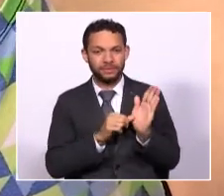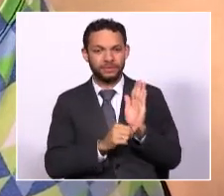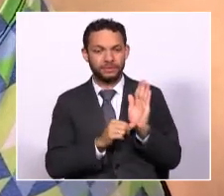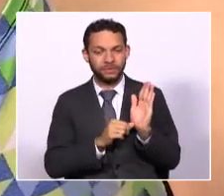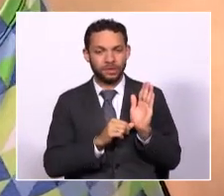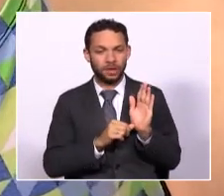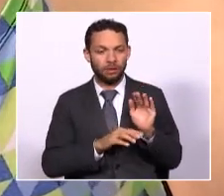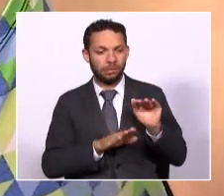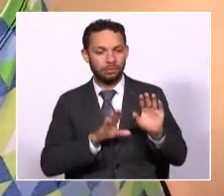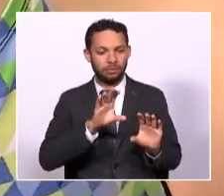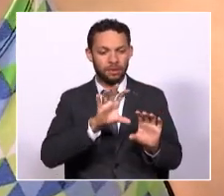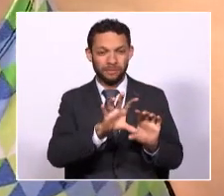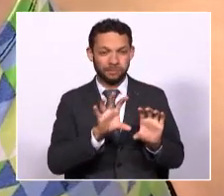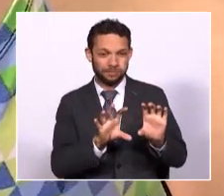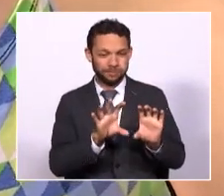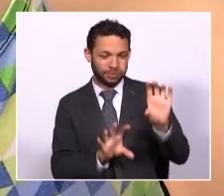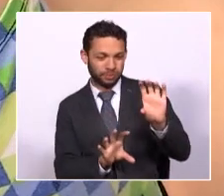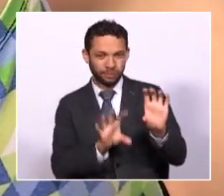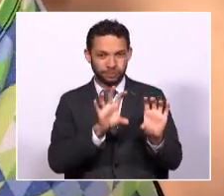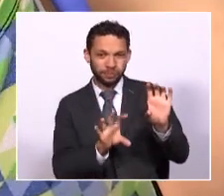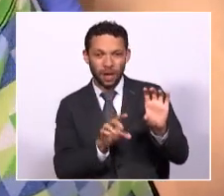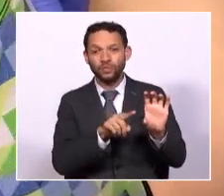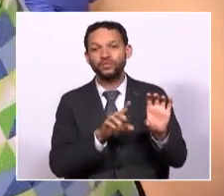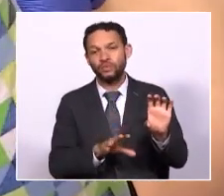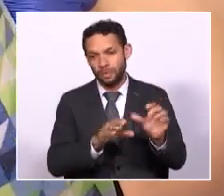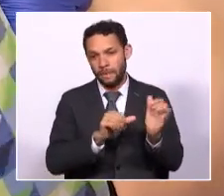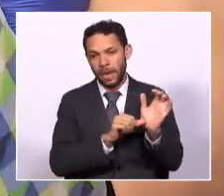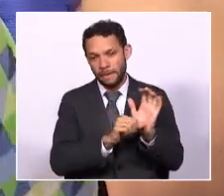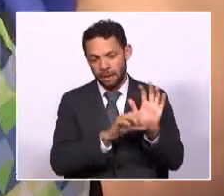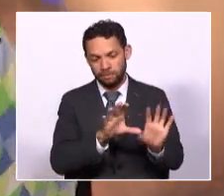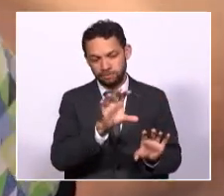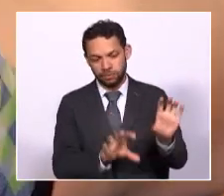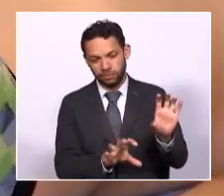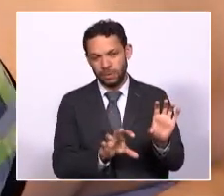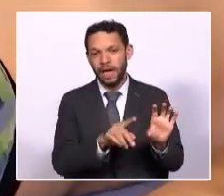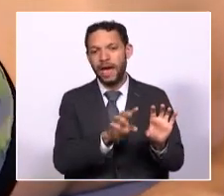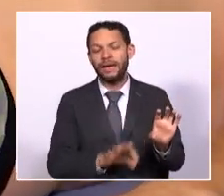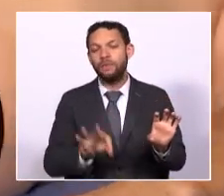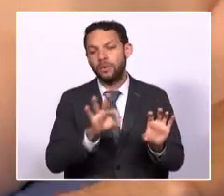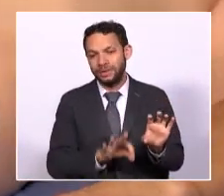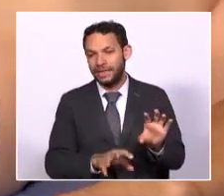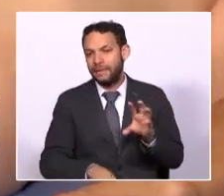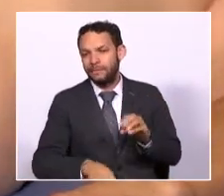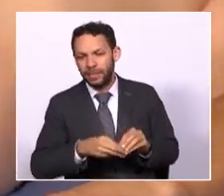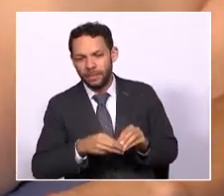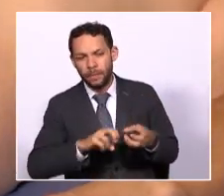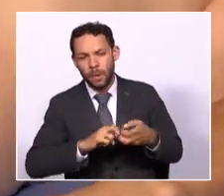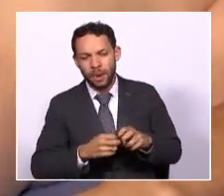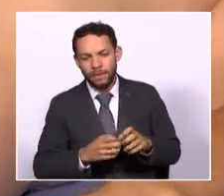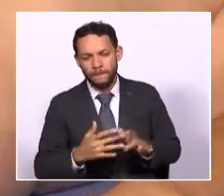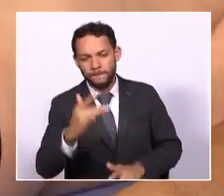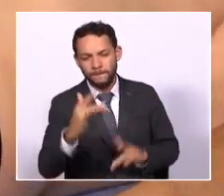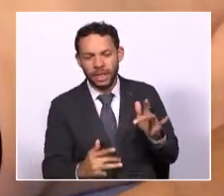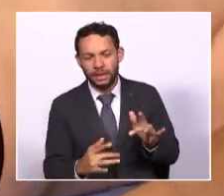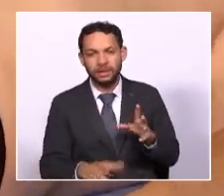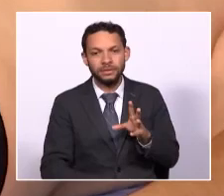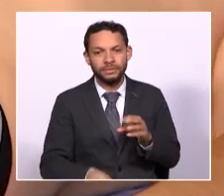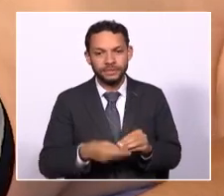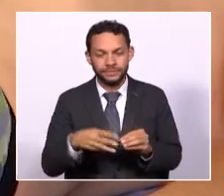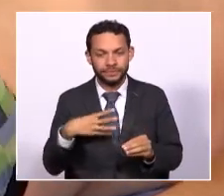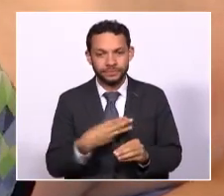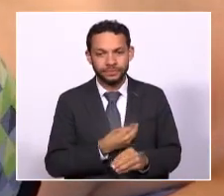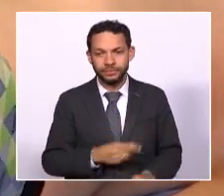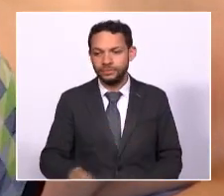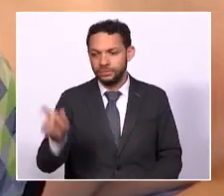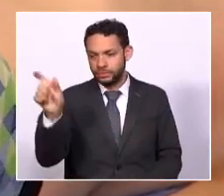inclinarse correspondiente a esa desviación de columna, y en esa leve inclinación se puede generar ese acortamiento. Entonces, colocando al paciente